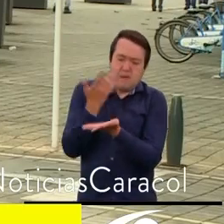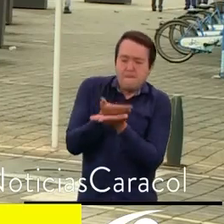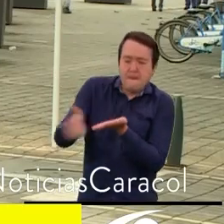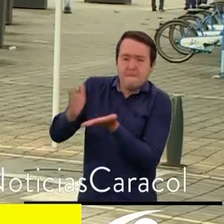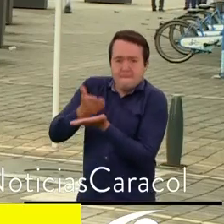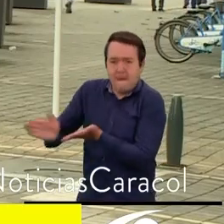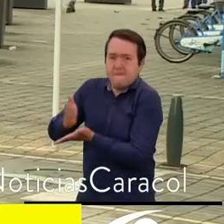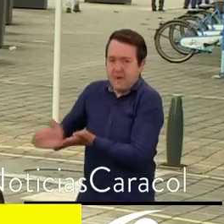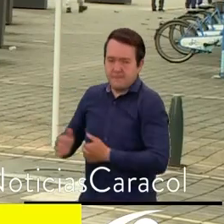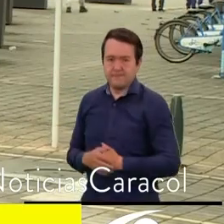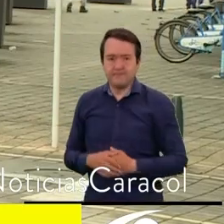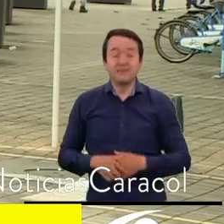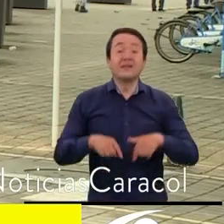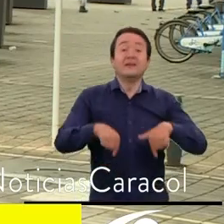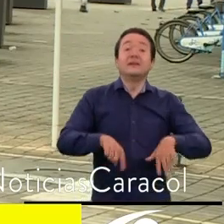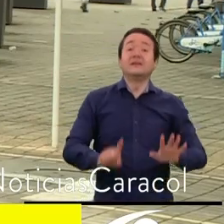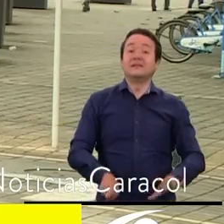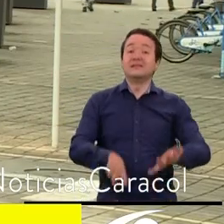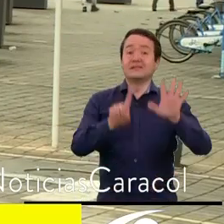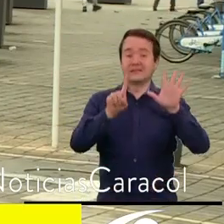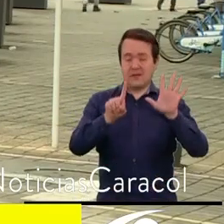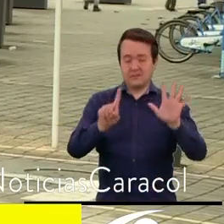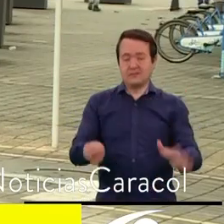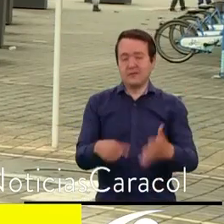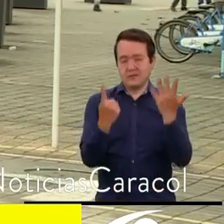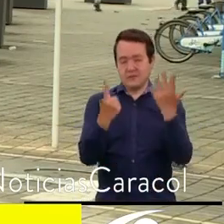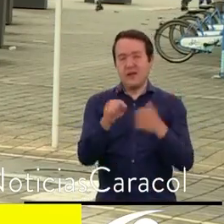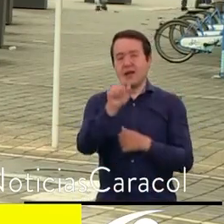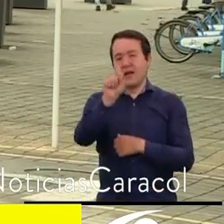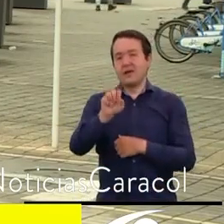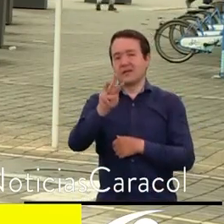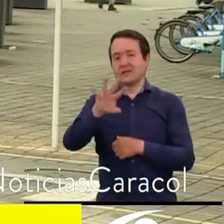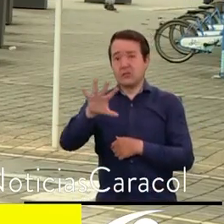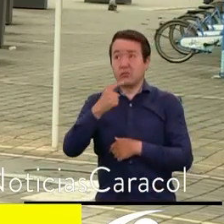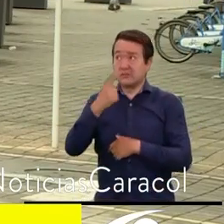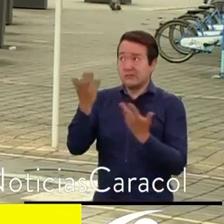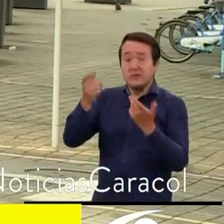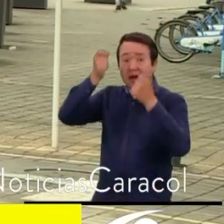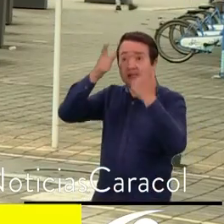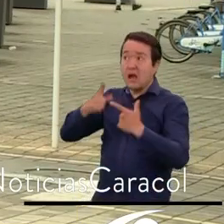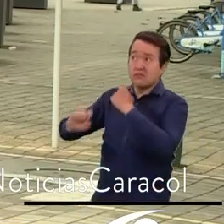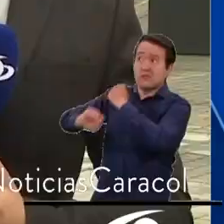6:35, estas personas piden la intervención urgente del Estado. Información desde Medellín, Sebastián Palacio, Noticias Caracol.